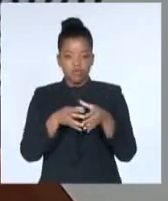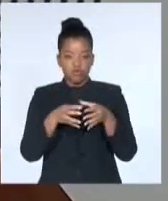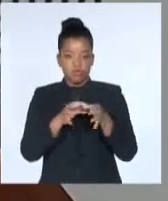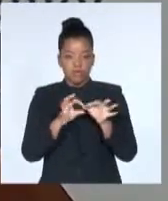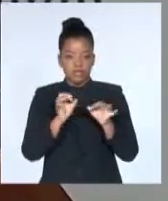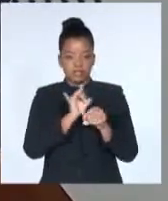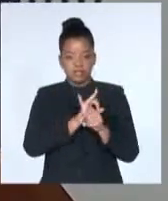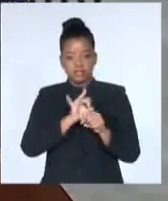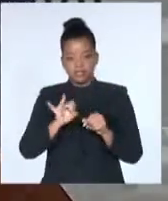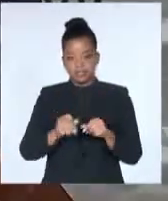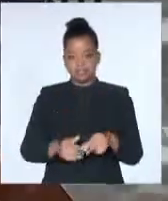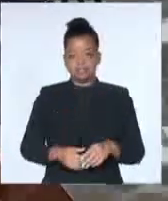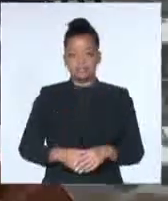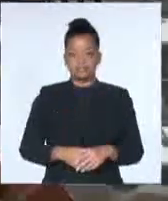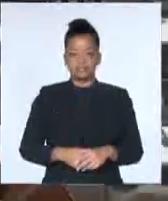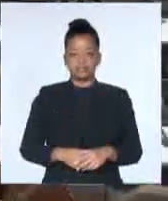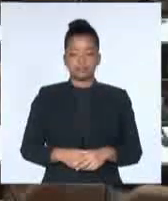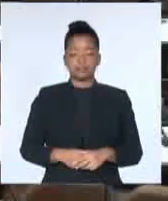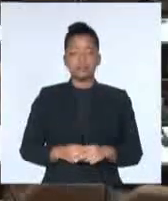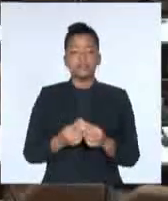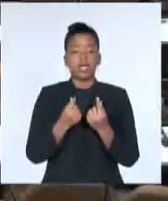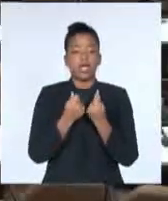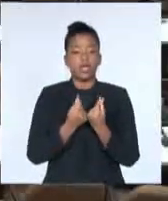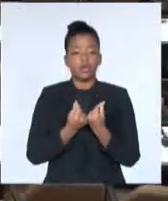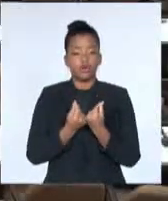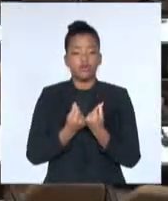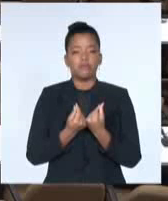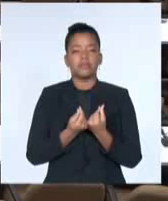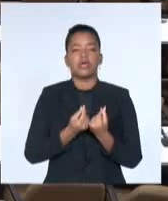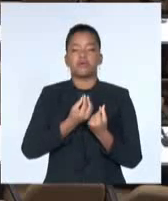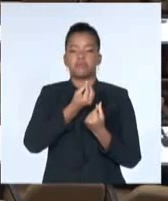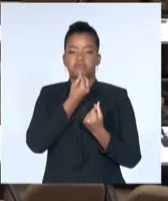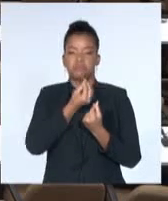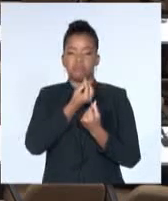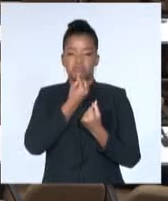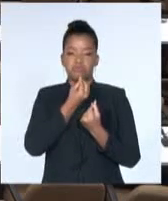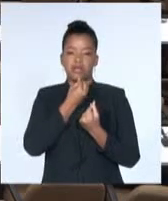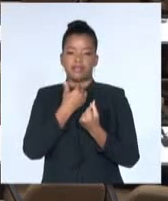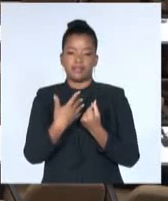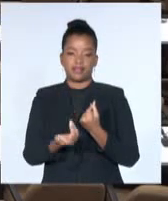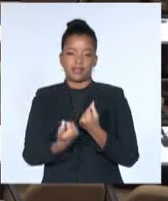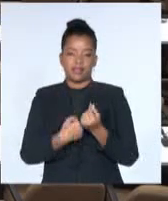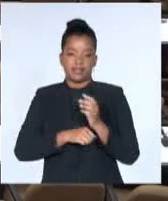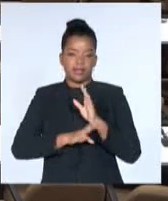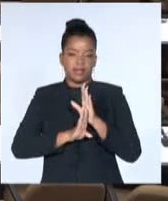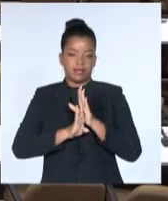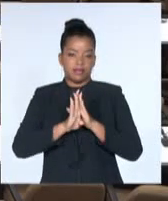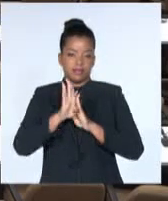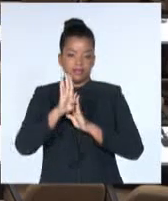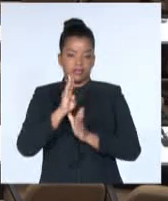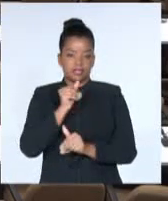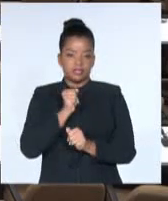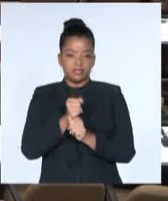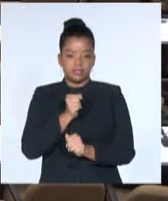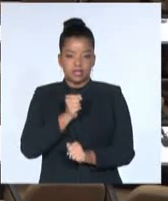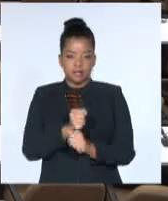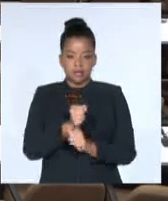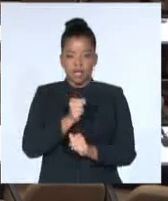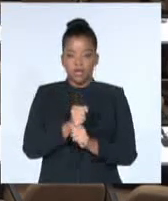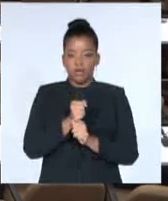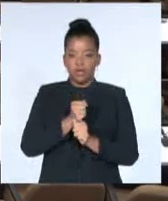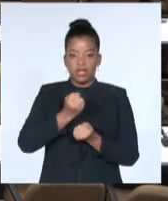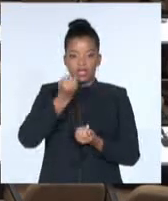77. La economía digital tiene el potencial de elevar las naciones, crear empleo e impulsar la innovación.